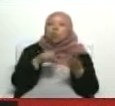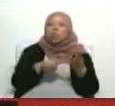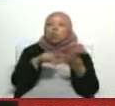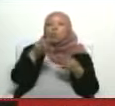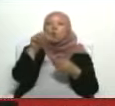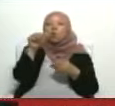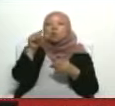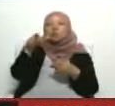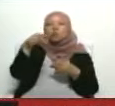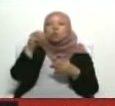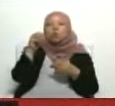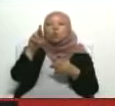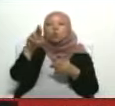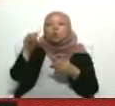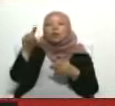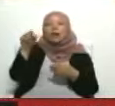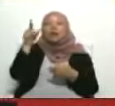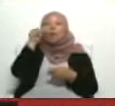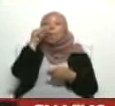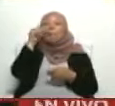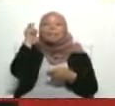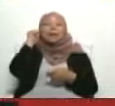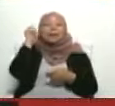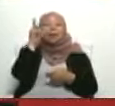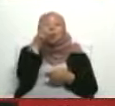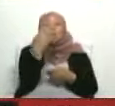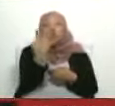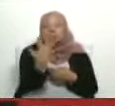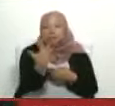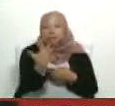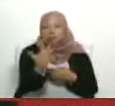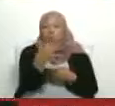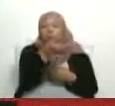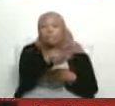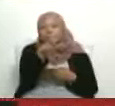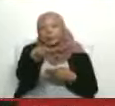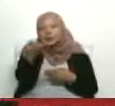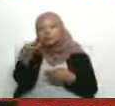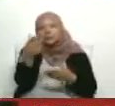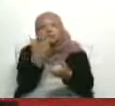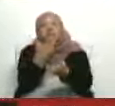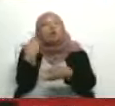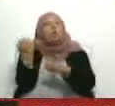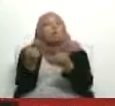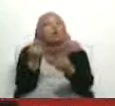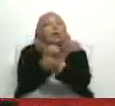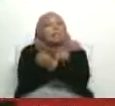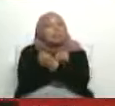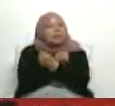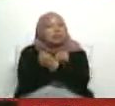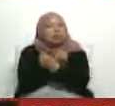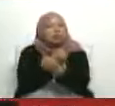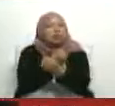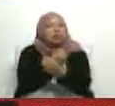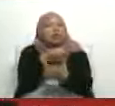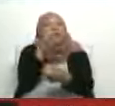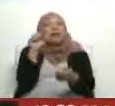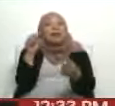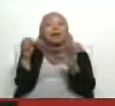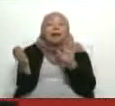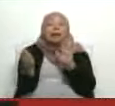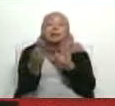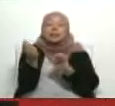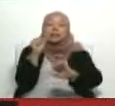Abache. Los delitos por los cuales estos criminales han sido imputados son traición a la